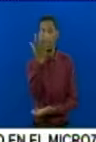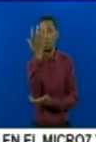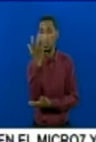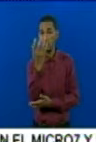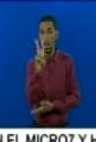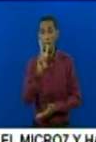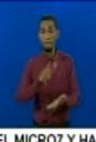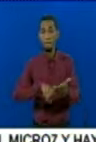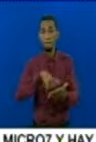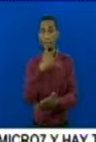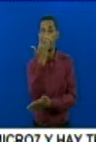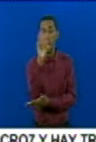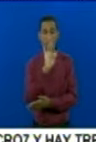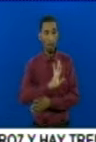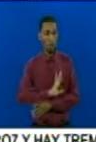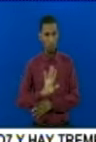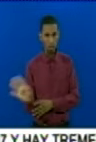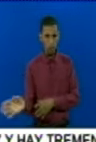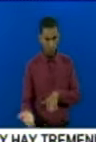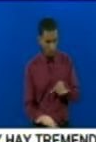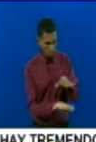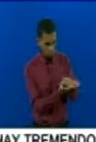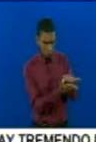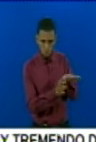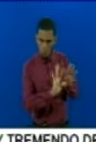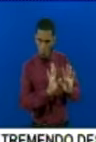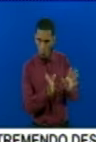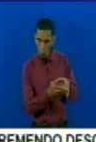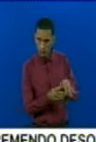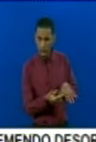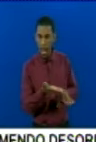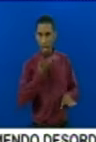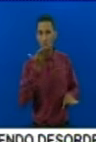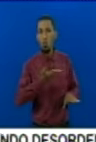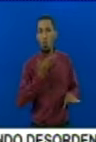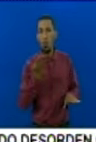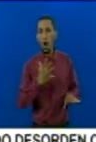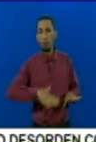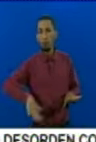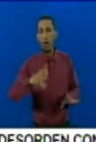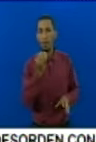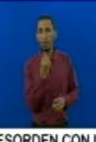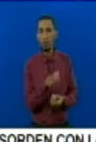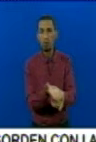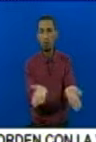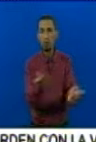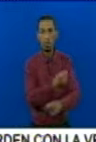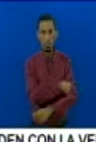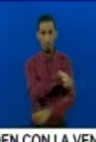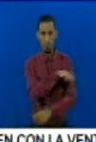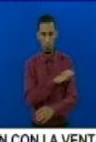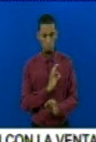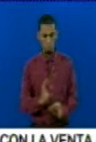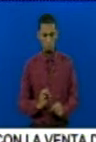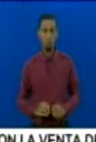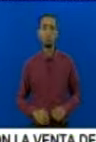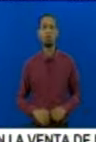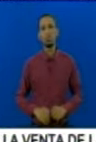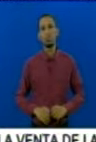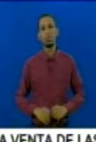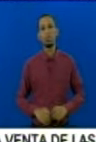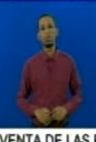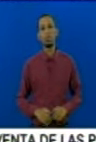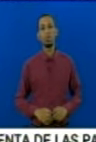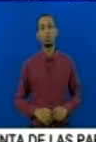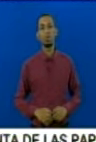del completamiento de la canasta familiar normada en lo relacionado con el azúcar. Entonces eso,